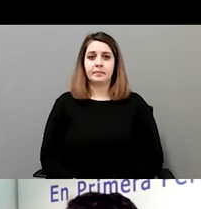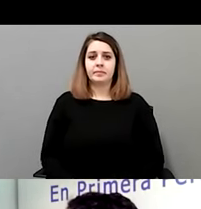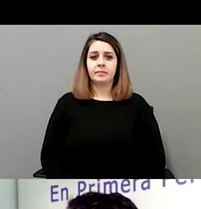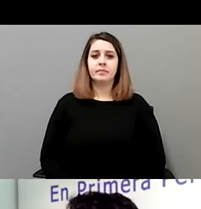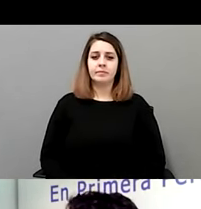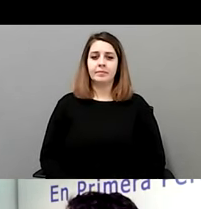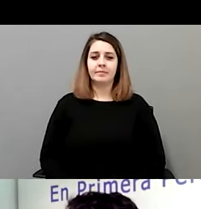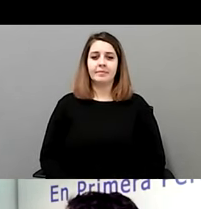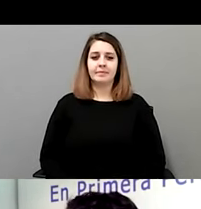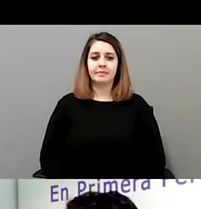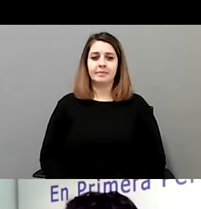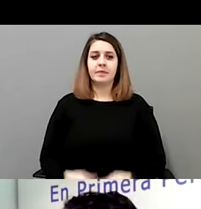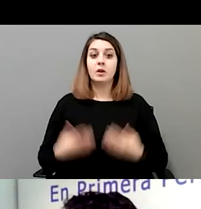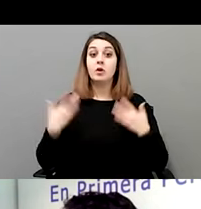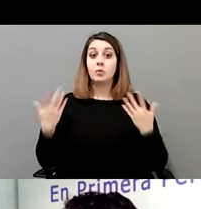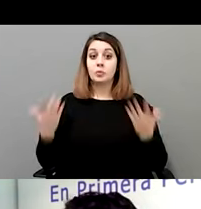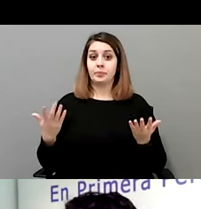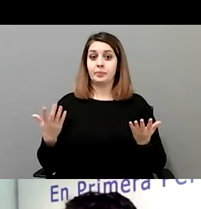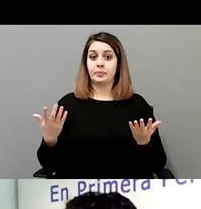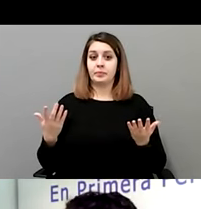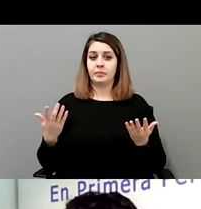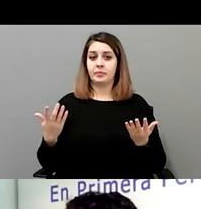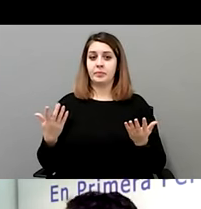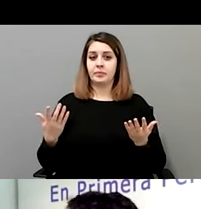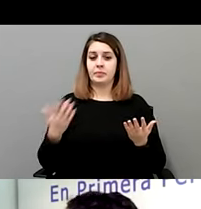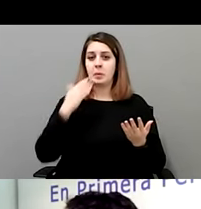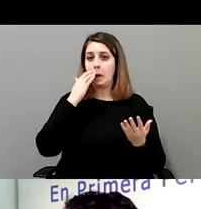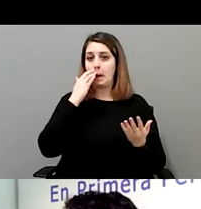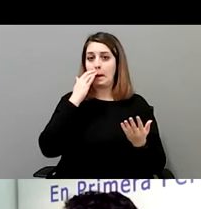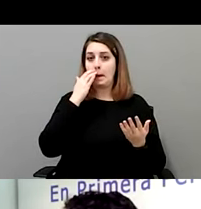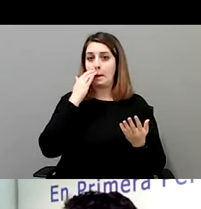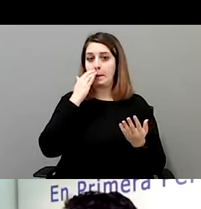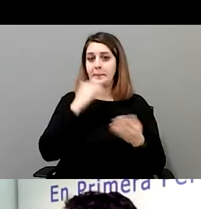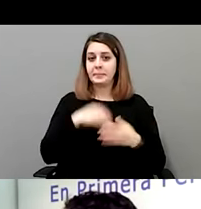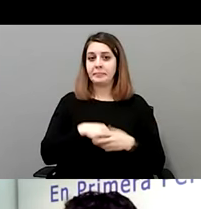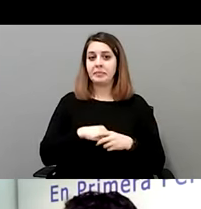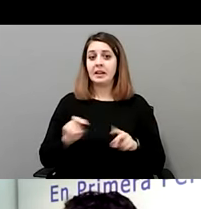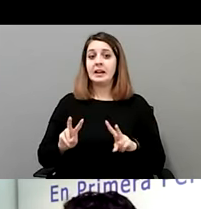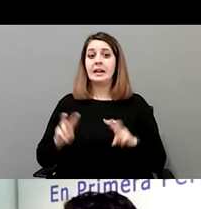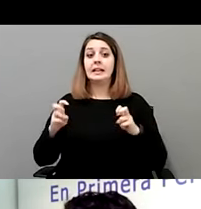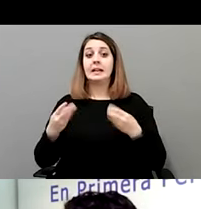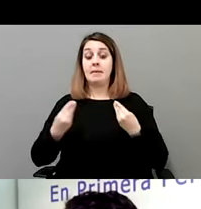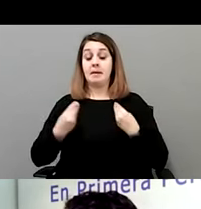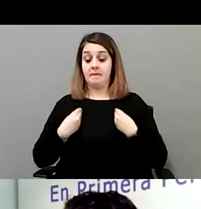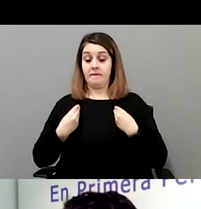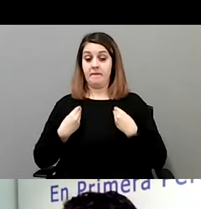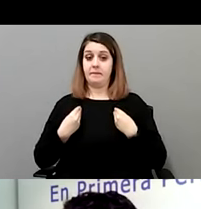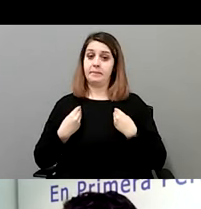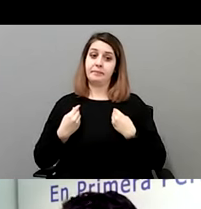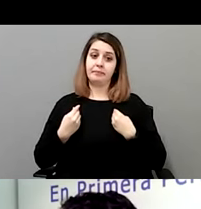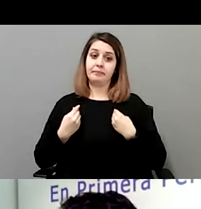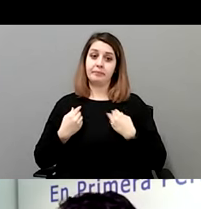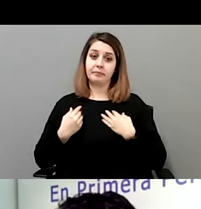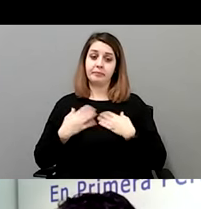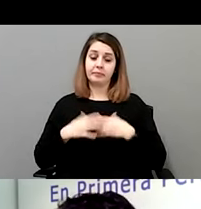Bueno, ¿qué me permite hacer? O mejor dicho, ¿cómo me permite hacer?